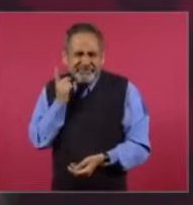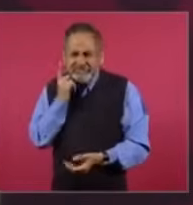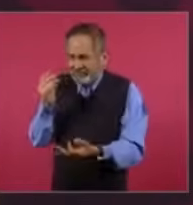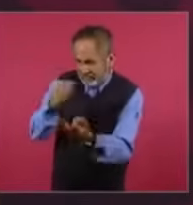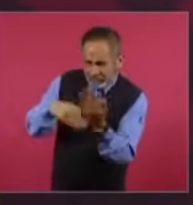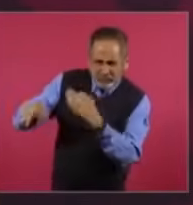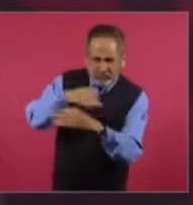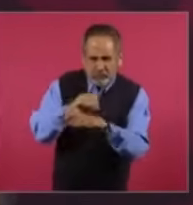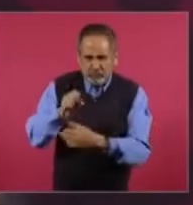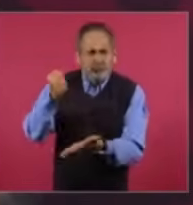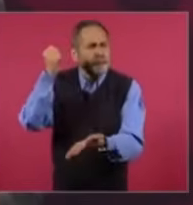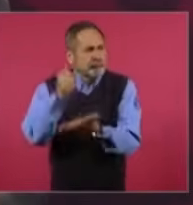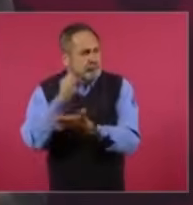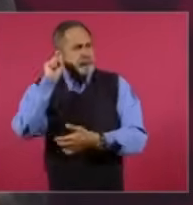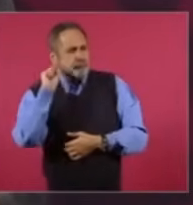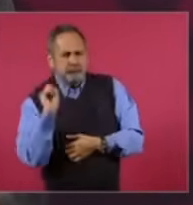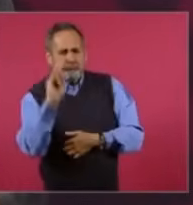todos